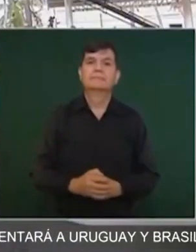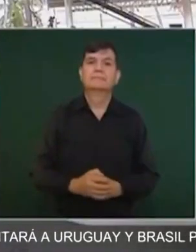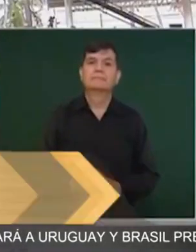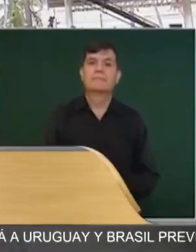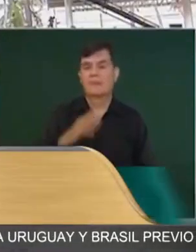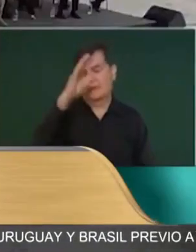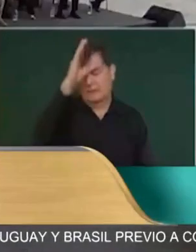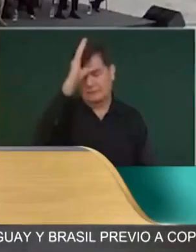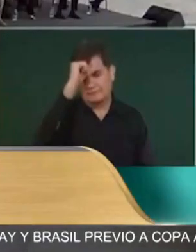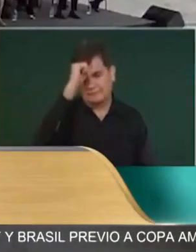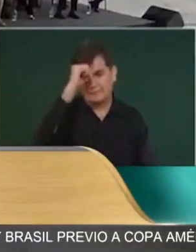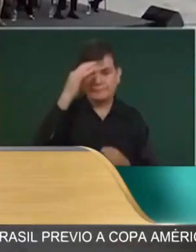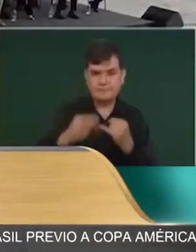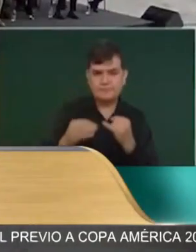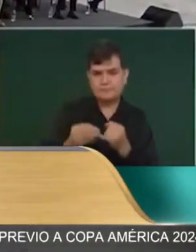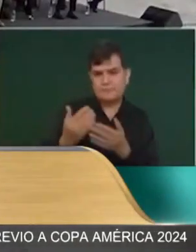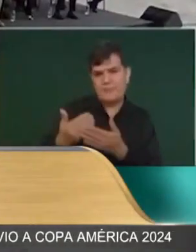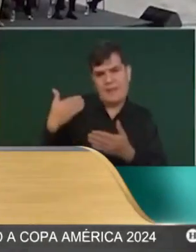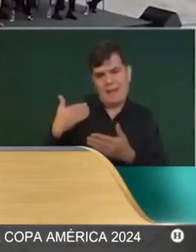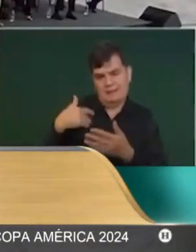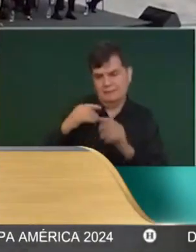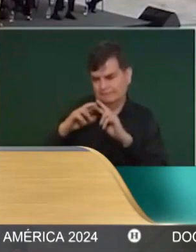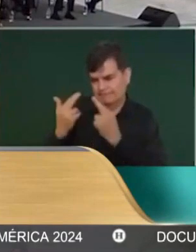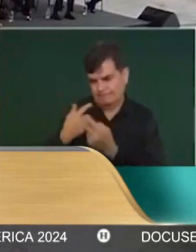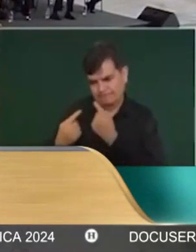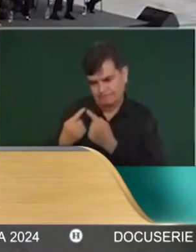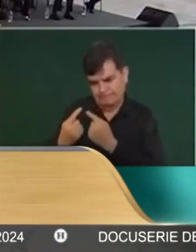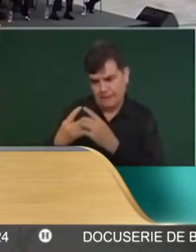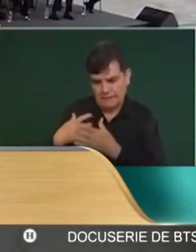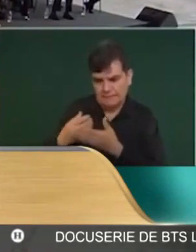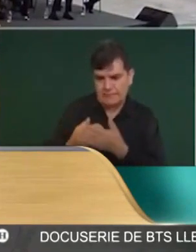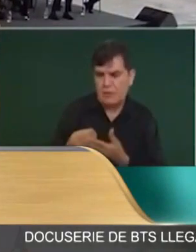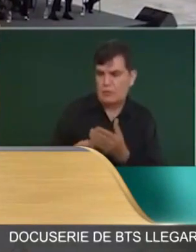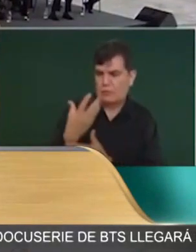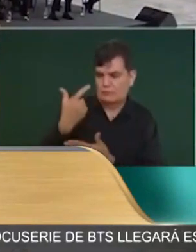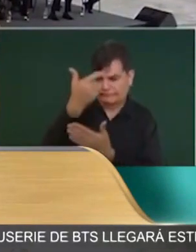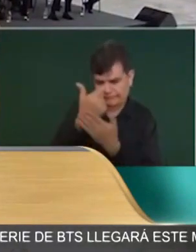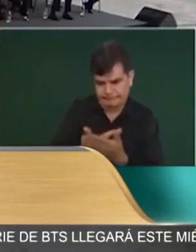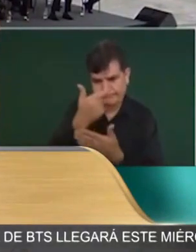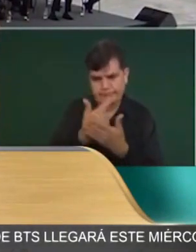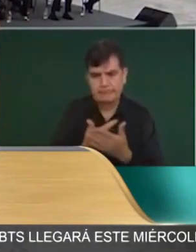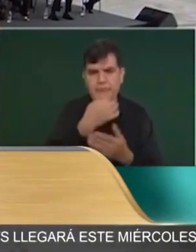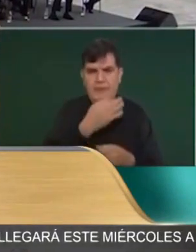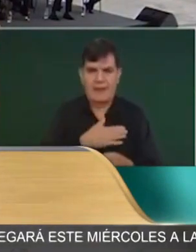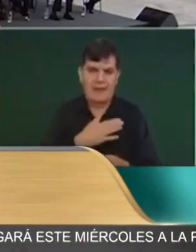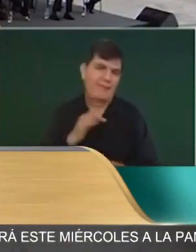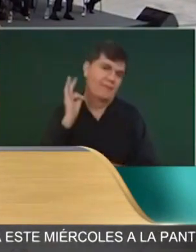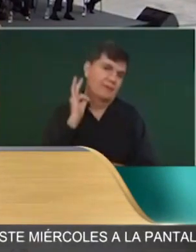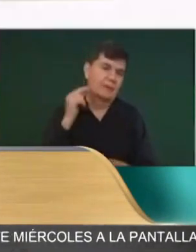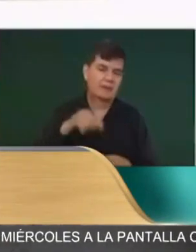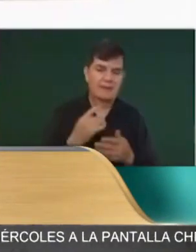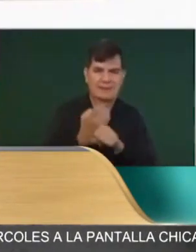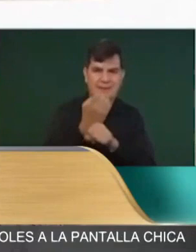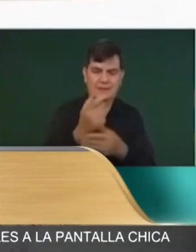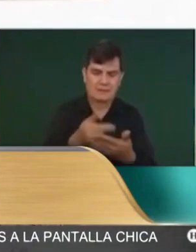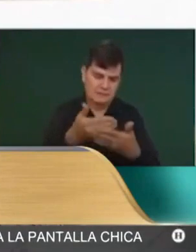De acuerdo a la última actualización que tenemos, cifras oficiales que nos brinda la Fiscalía General del Estado,